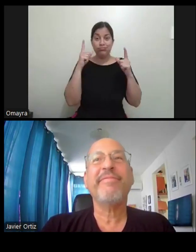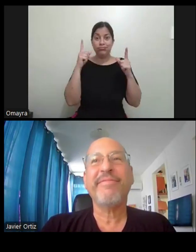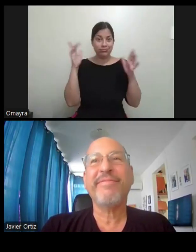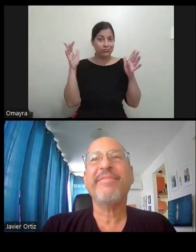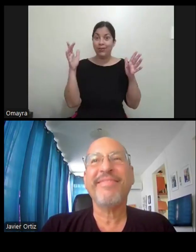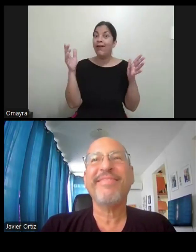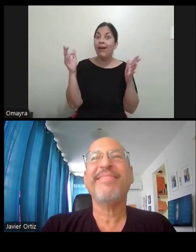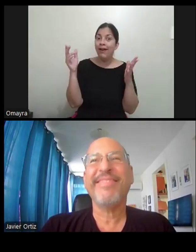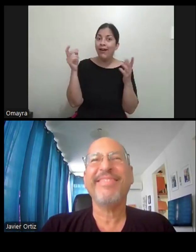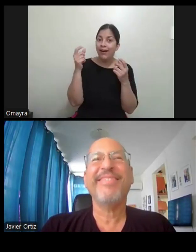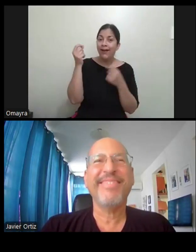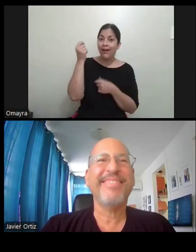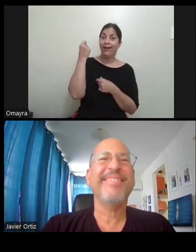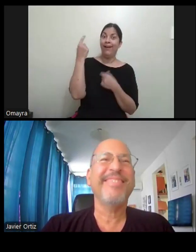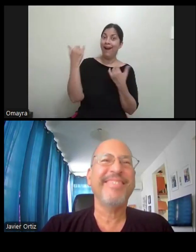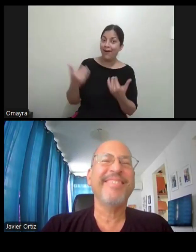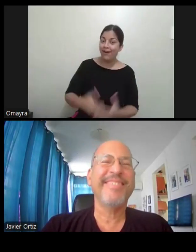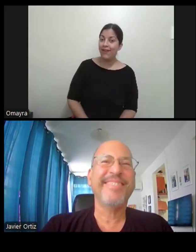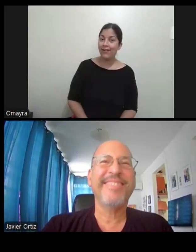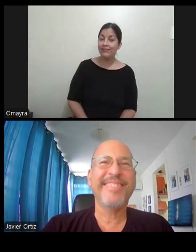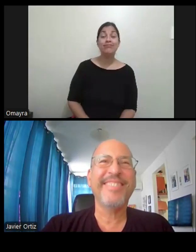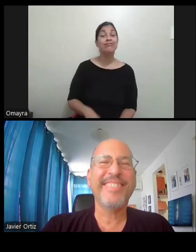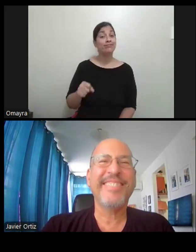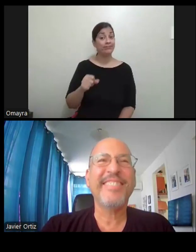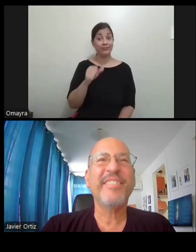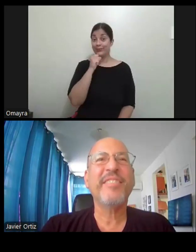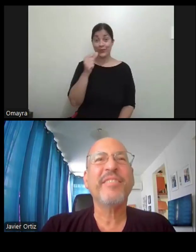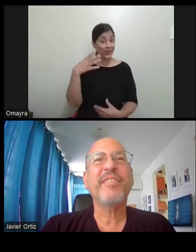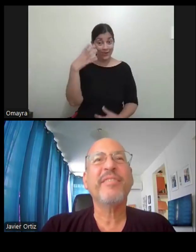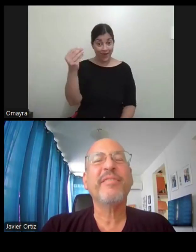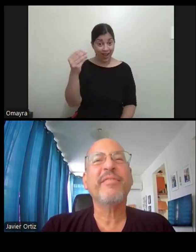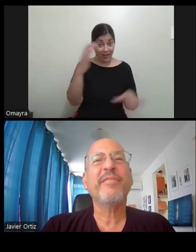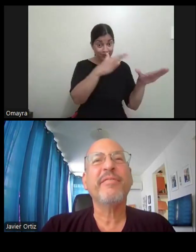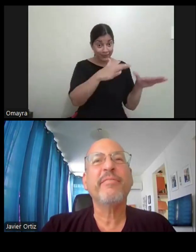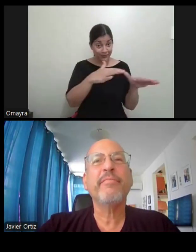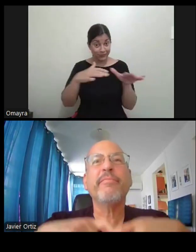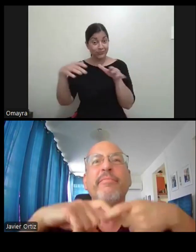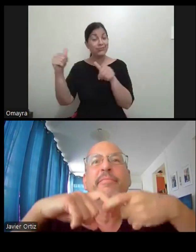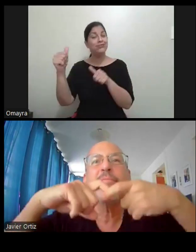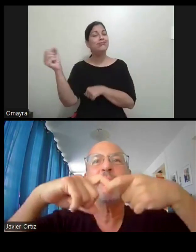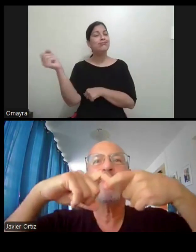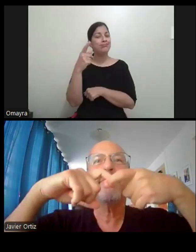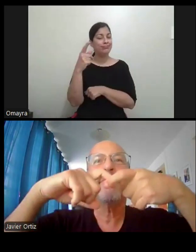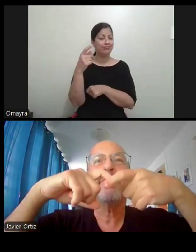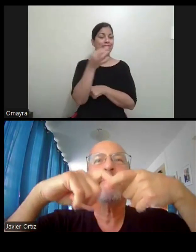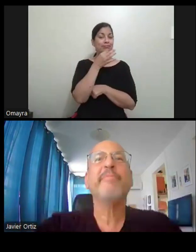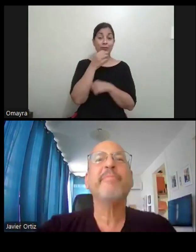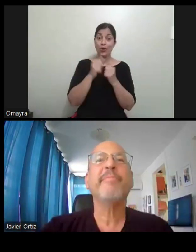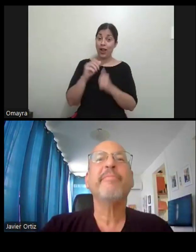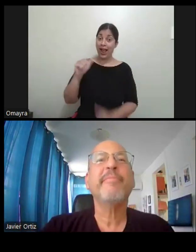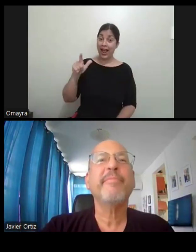estoy enterando. Qué Así que no se mueva nadie, llévatelo, Chenan, y regresamos ya mismito con Anilín Díaz y